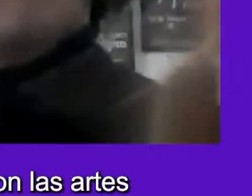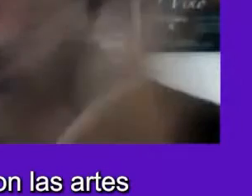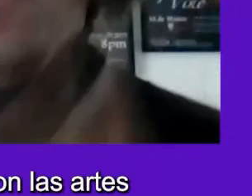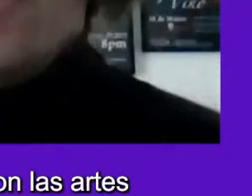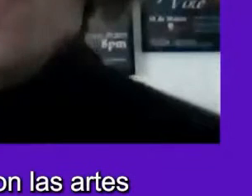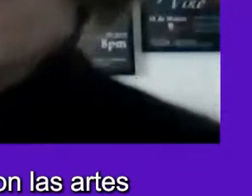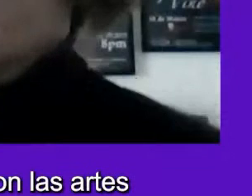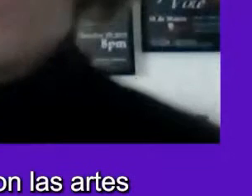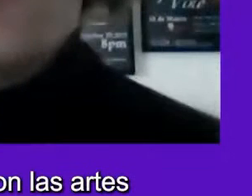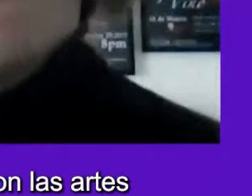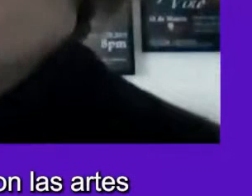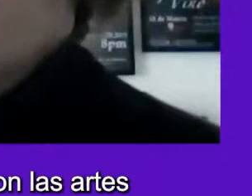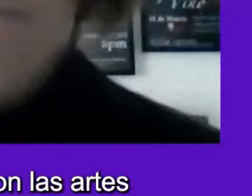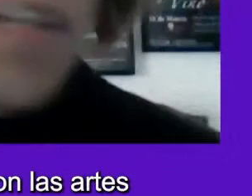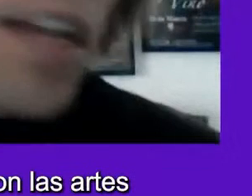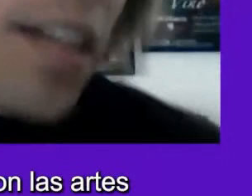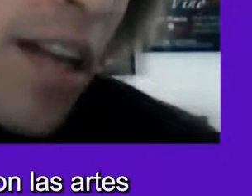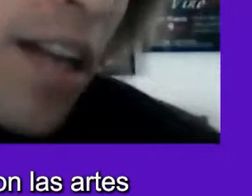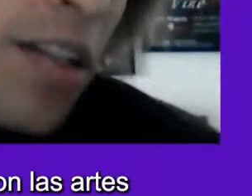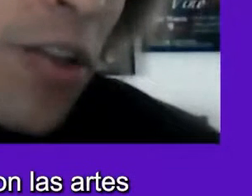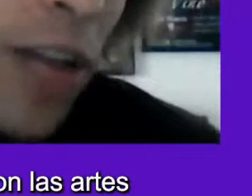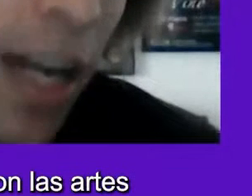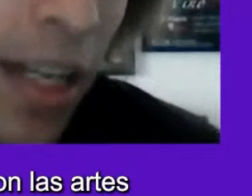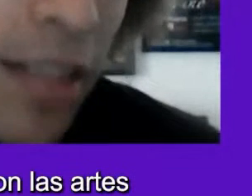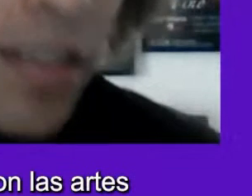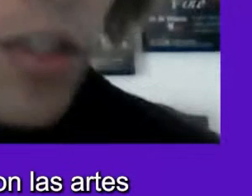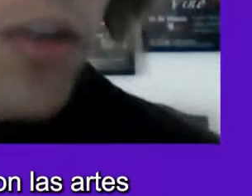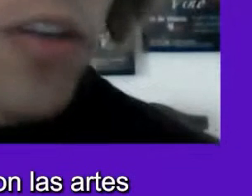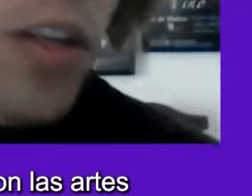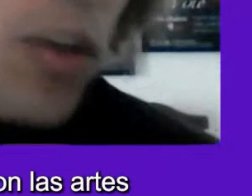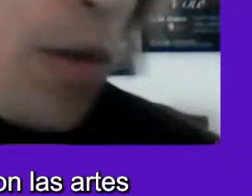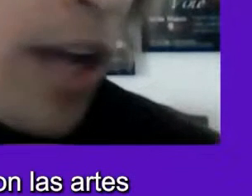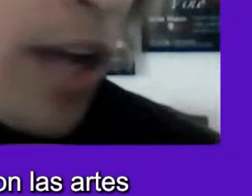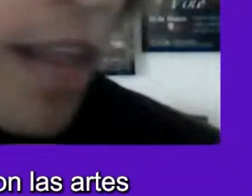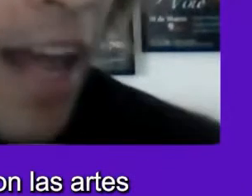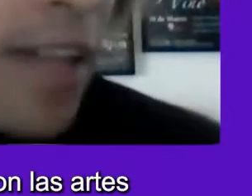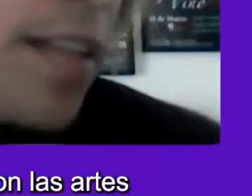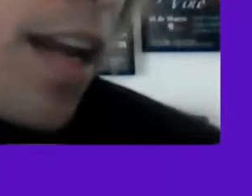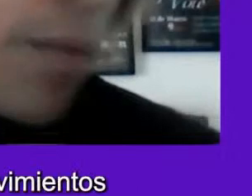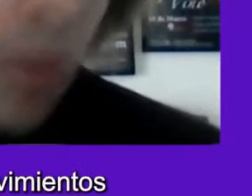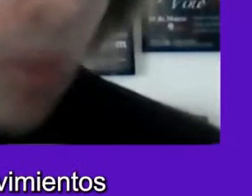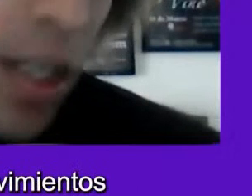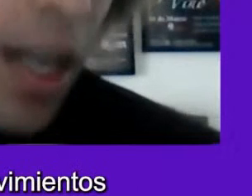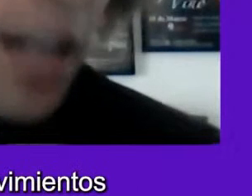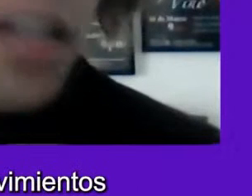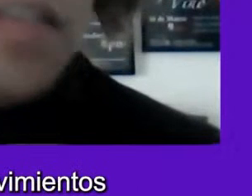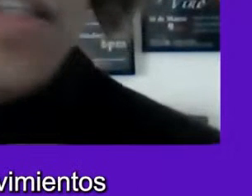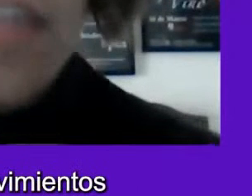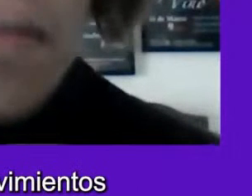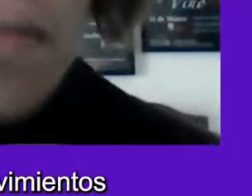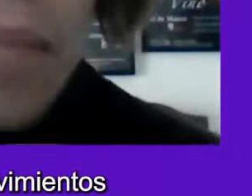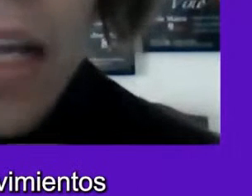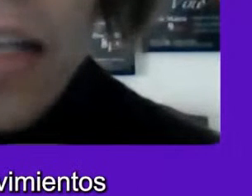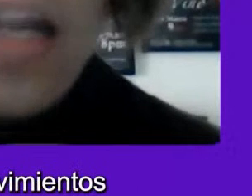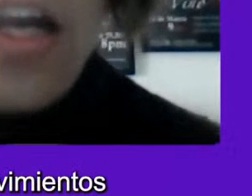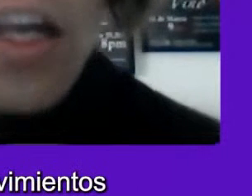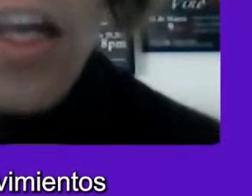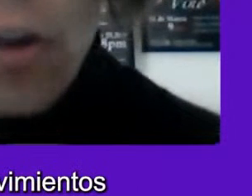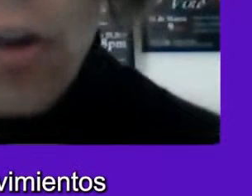un cúmulo, o sea, no solo son las artes tradicionales, ¿no? Como la danza, la música, sino